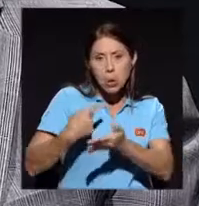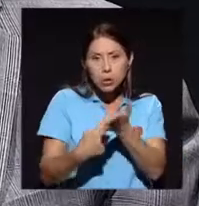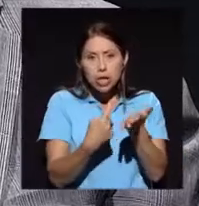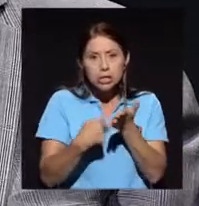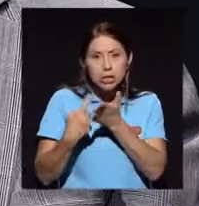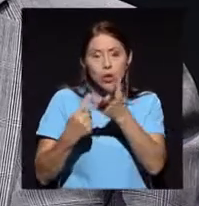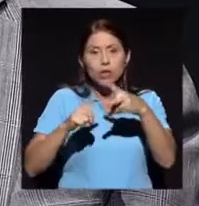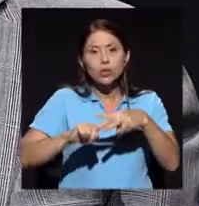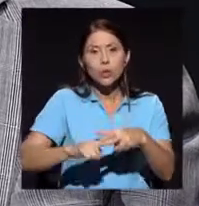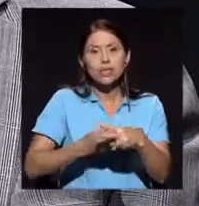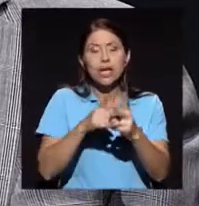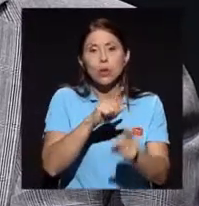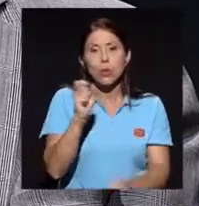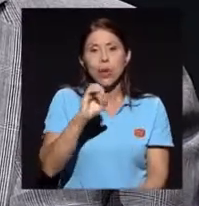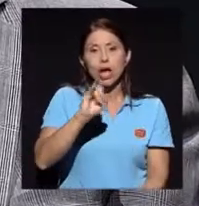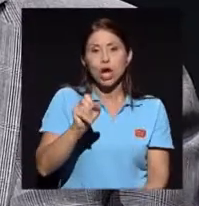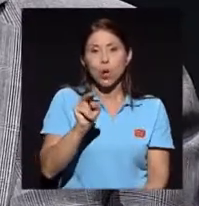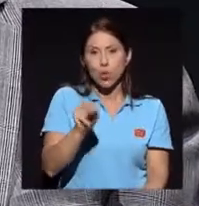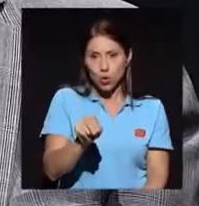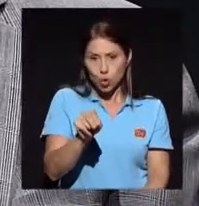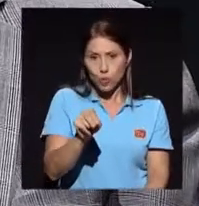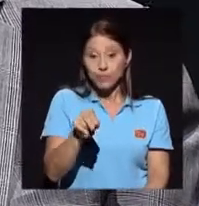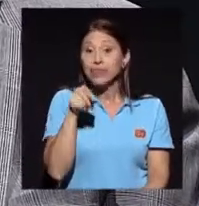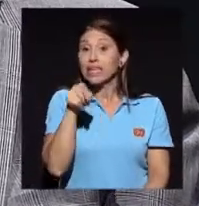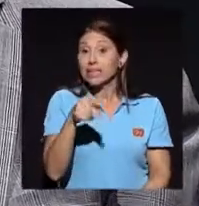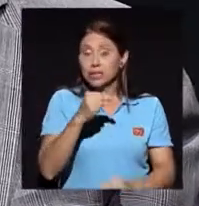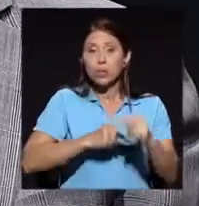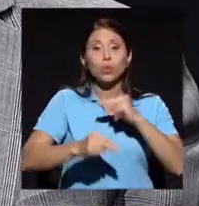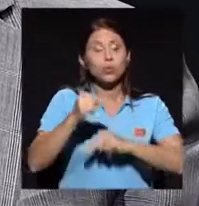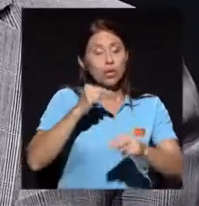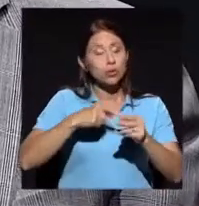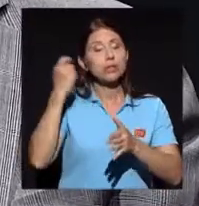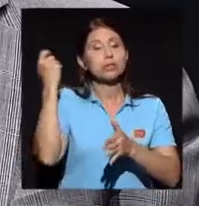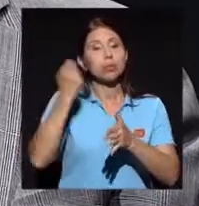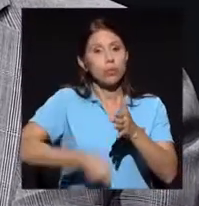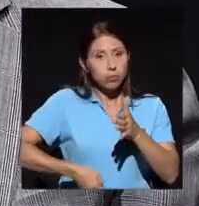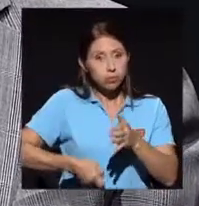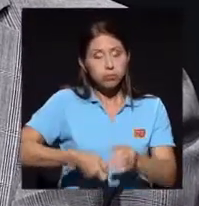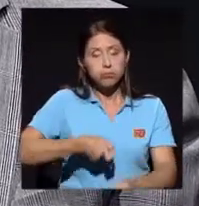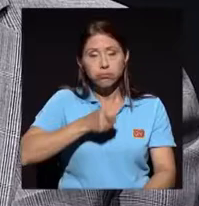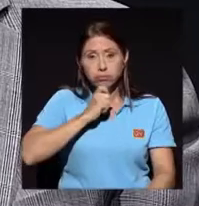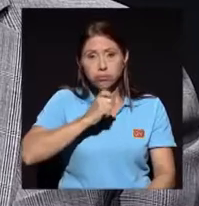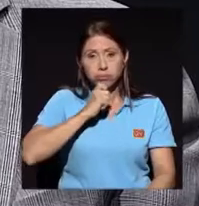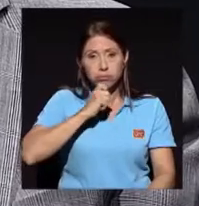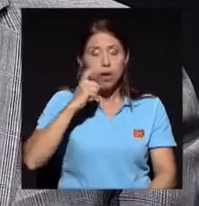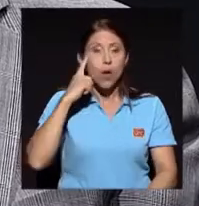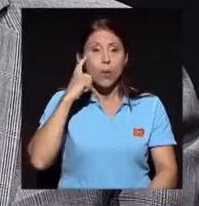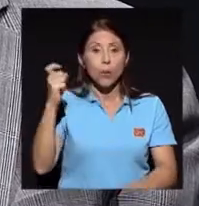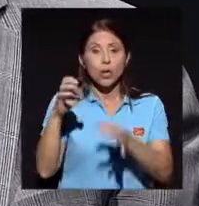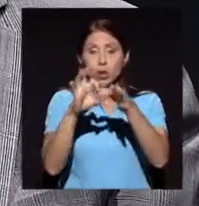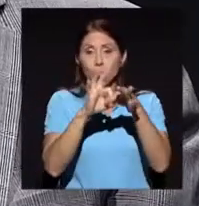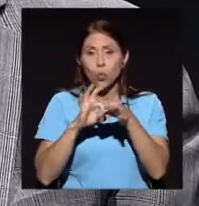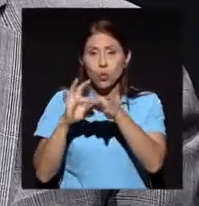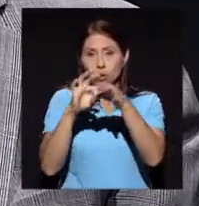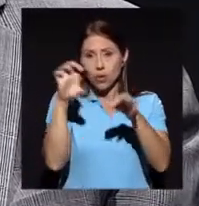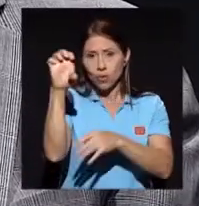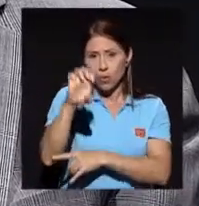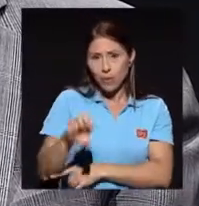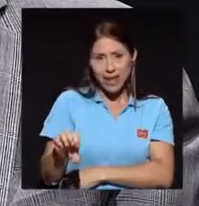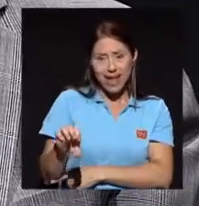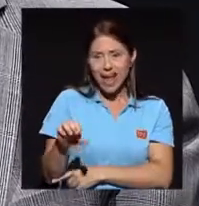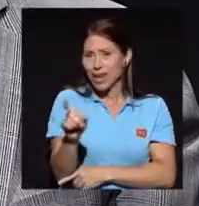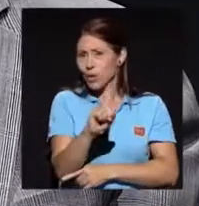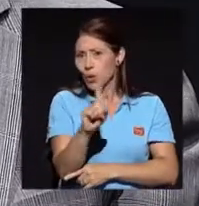junio van a ser unas negociaciones muy duras indudablemente porque la unión europea no está con el ánimo